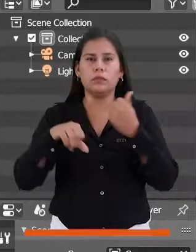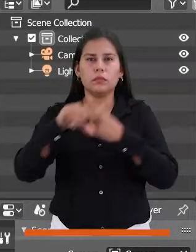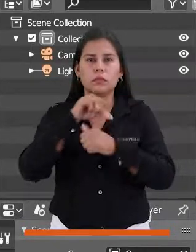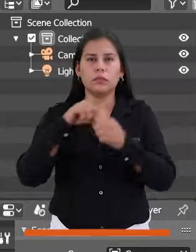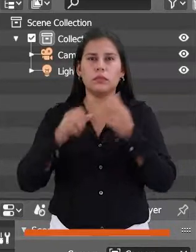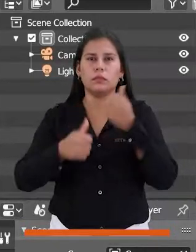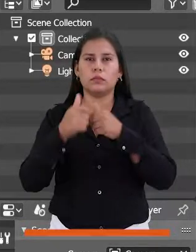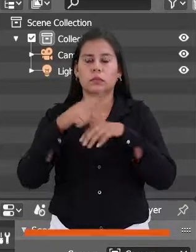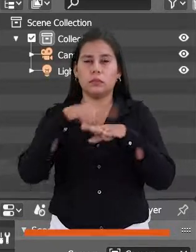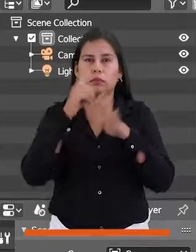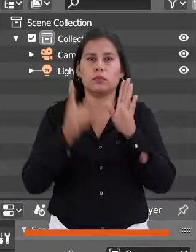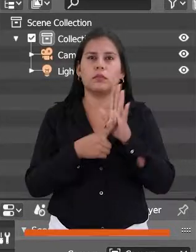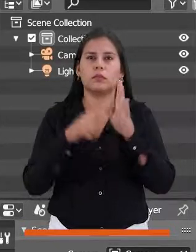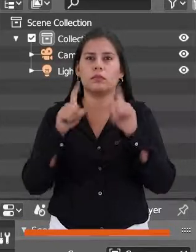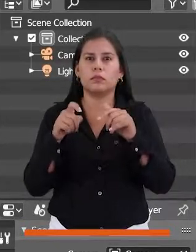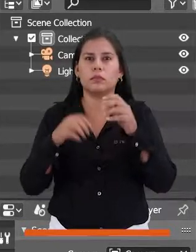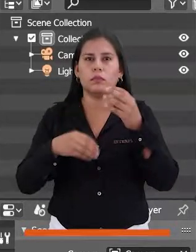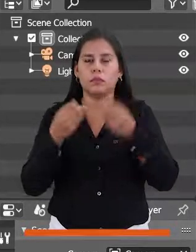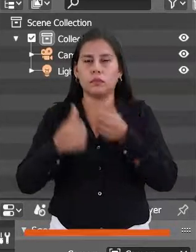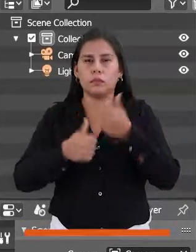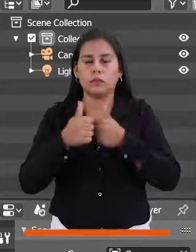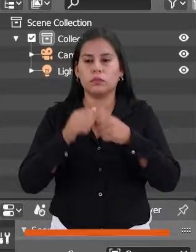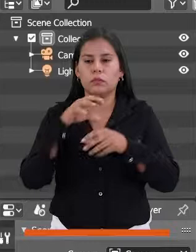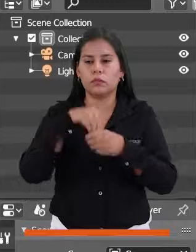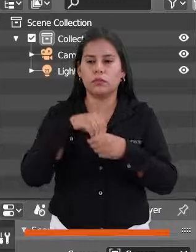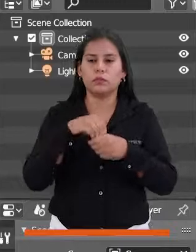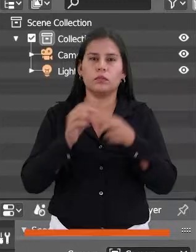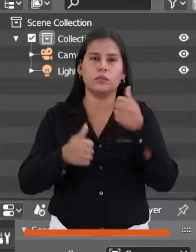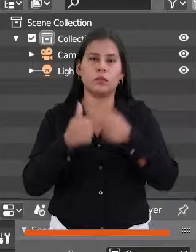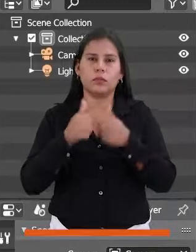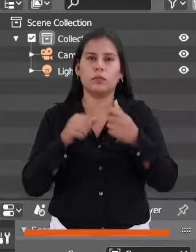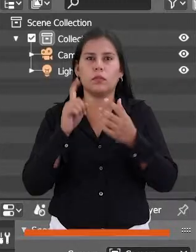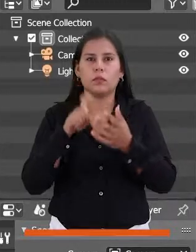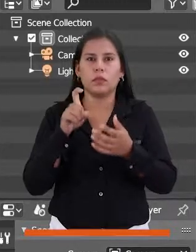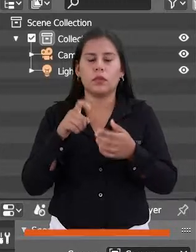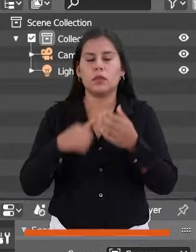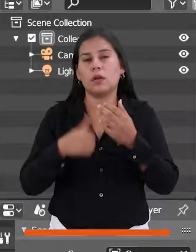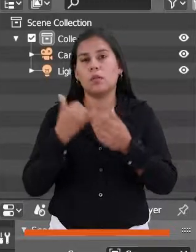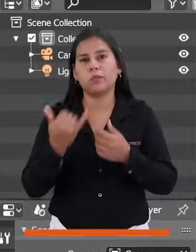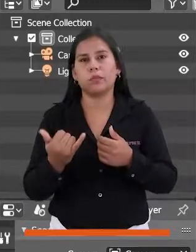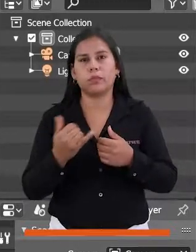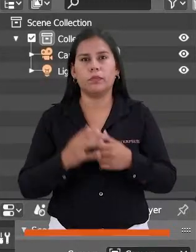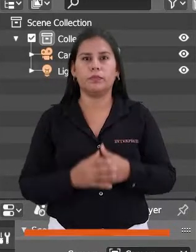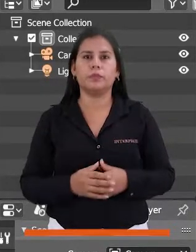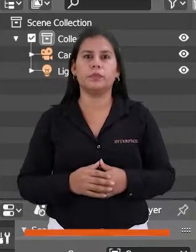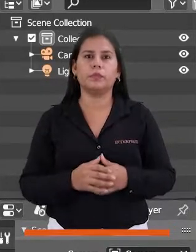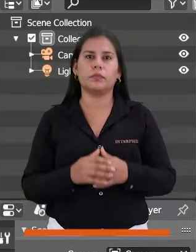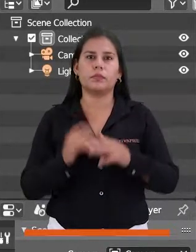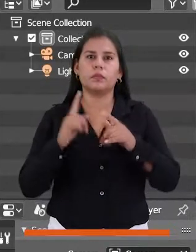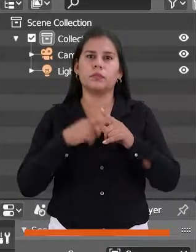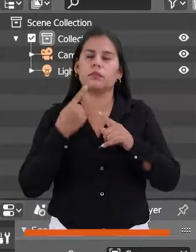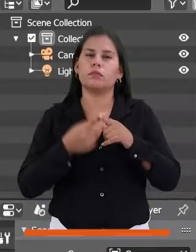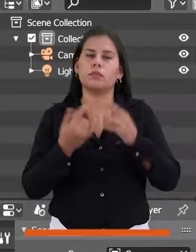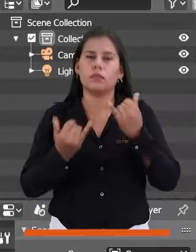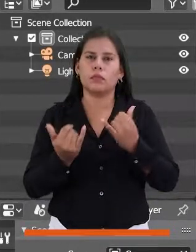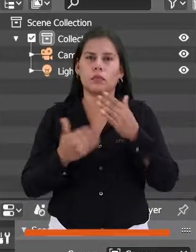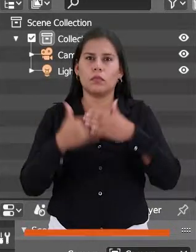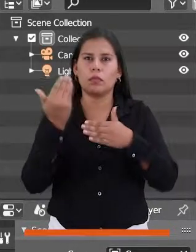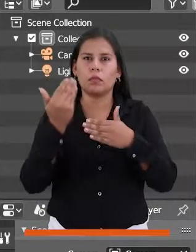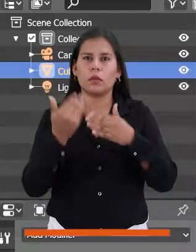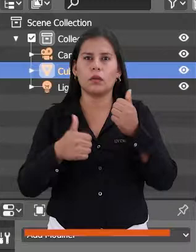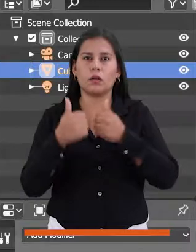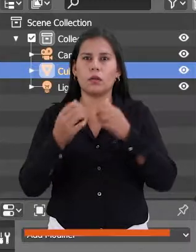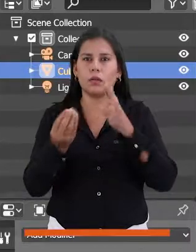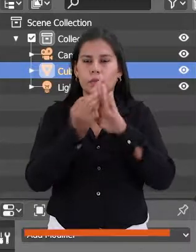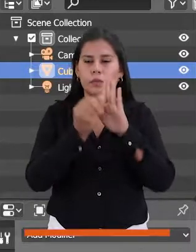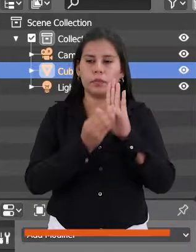sin cambiar completamente la estructura de esa malla inicial. Vamos a agregar entonces una malla. En este